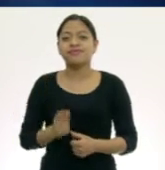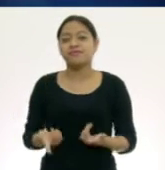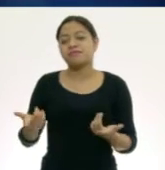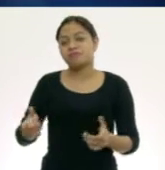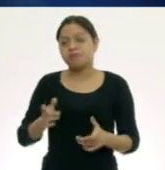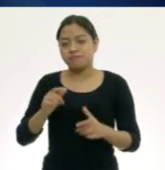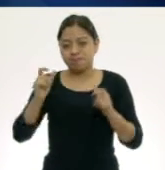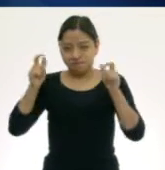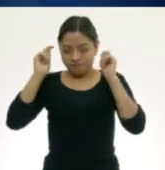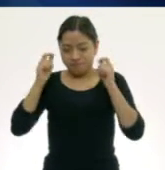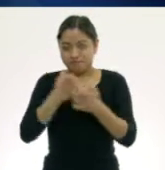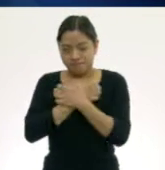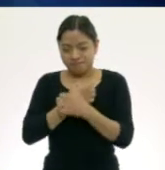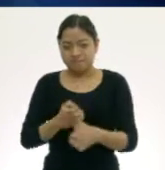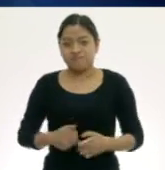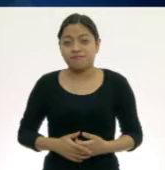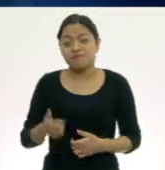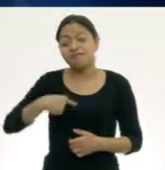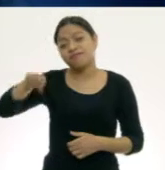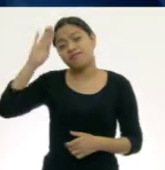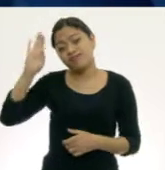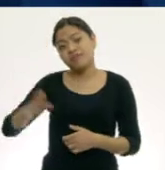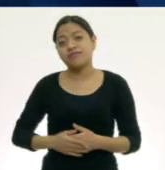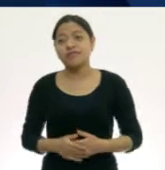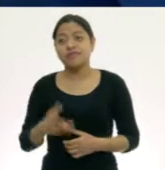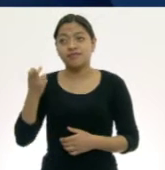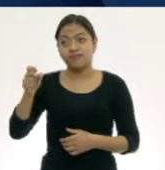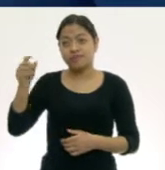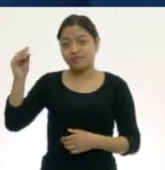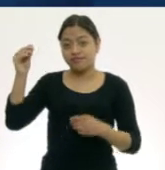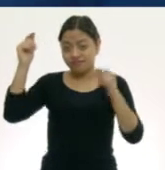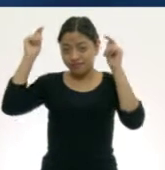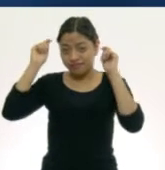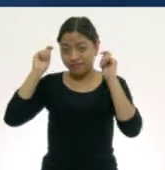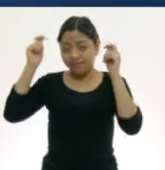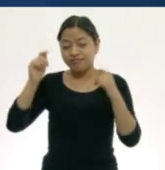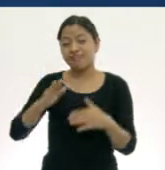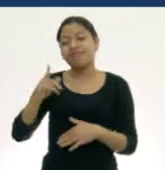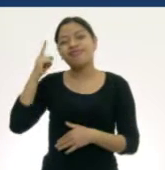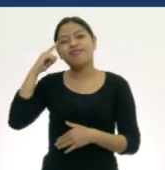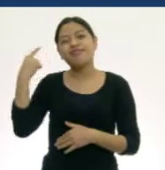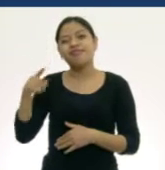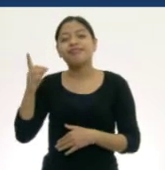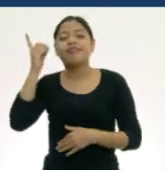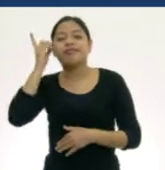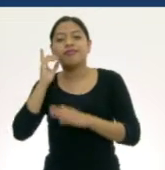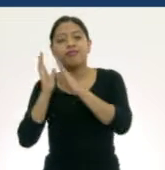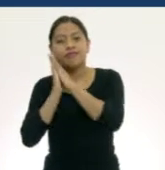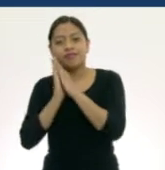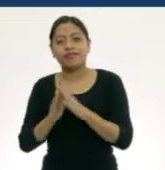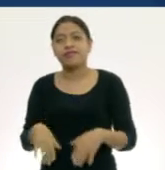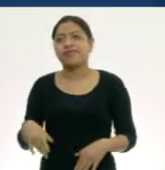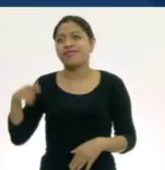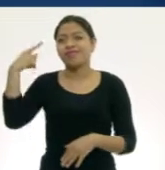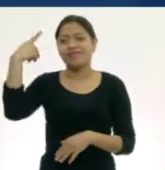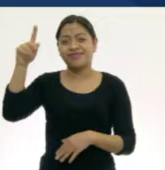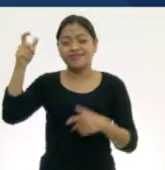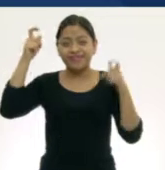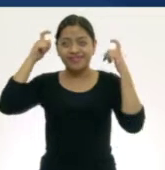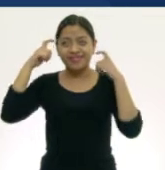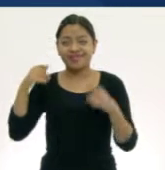caballeresca, y todo porque siempre pensé que ese bonete era un gorro de dormir. Un familiar ridículo gorro de